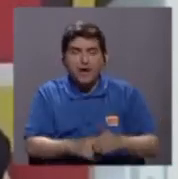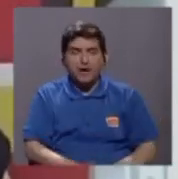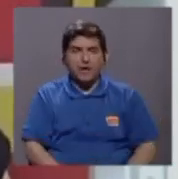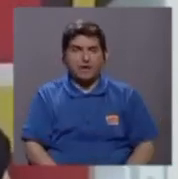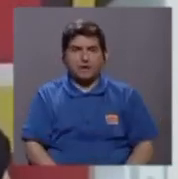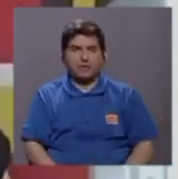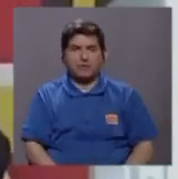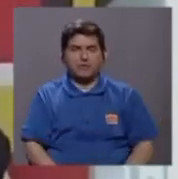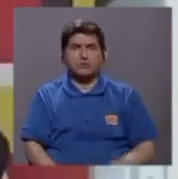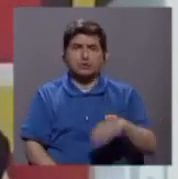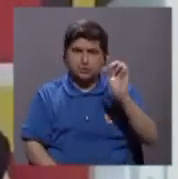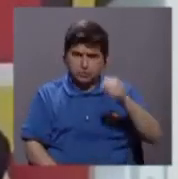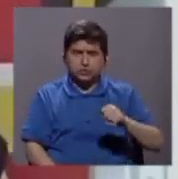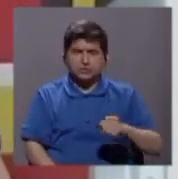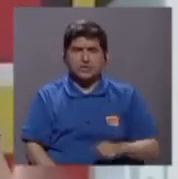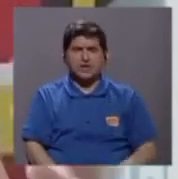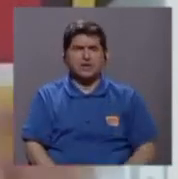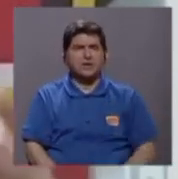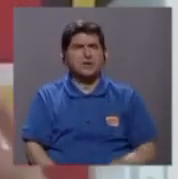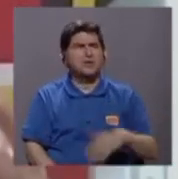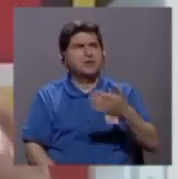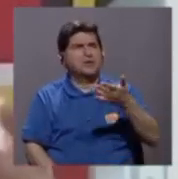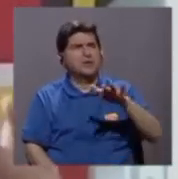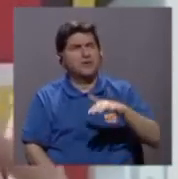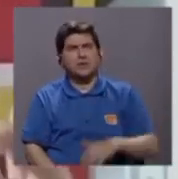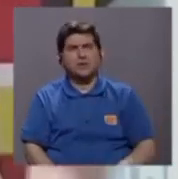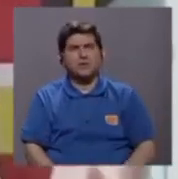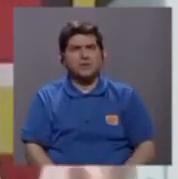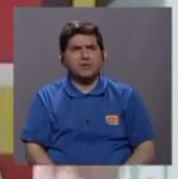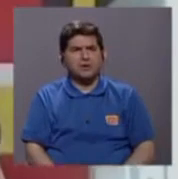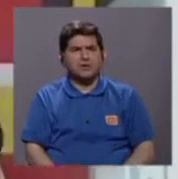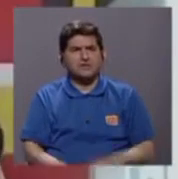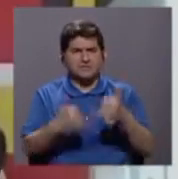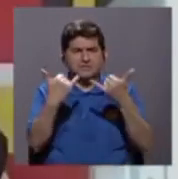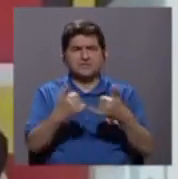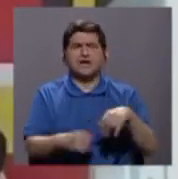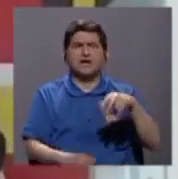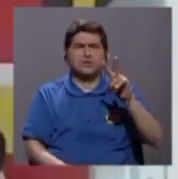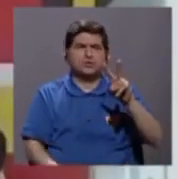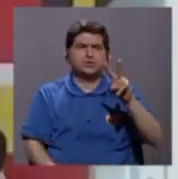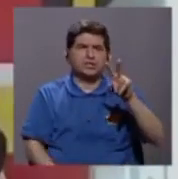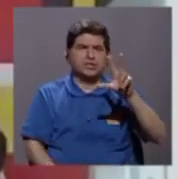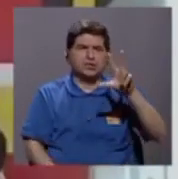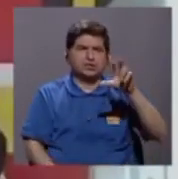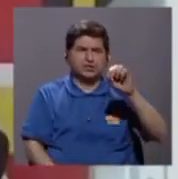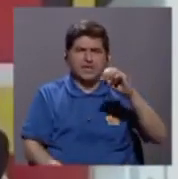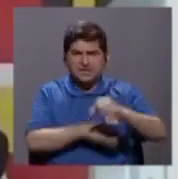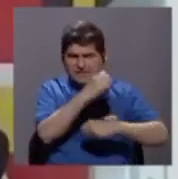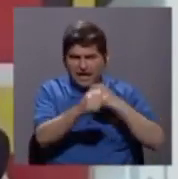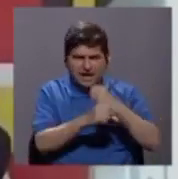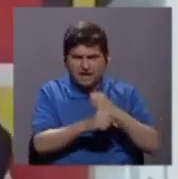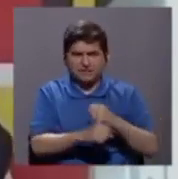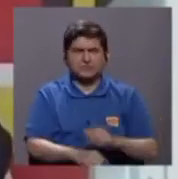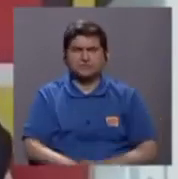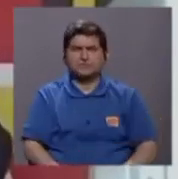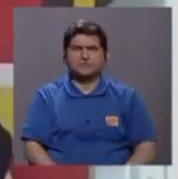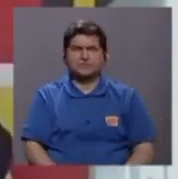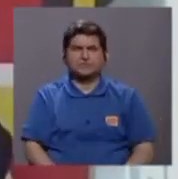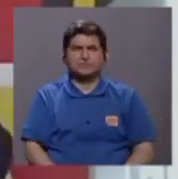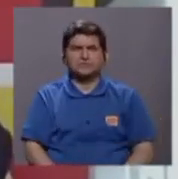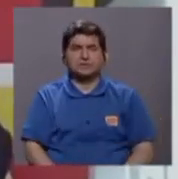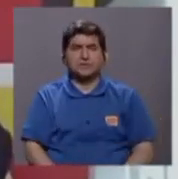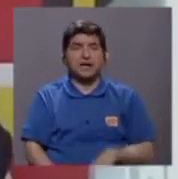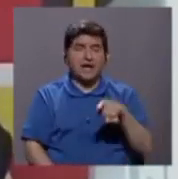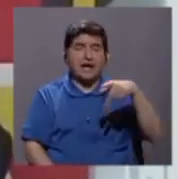con Beethoven, que hace 200, en ese momento, 30 años o 20 años, con